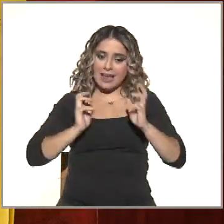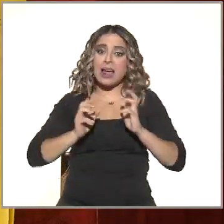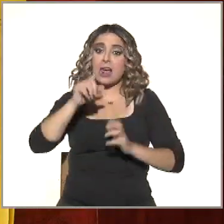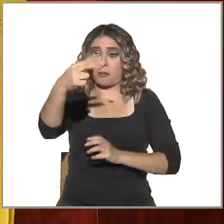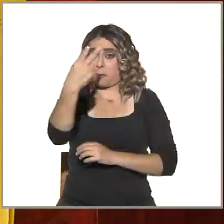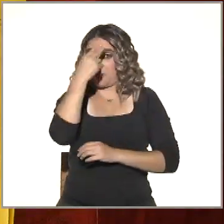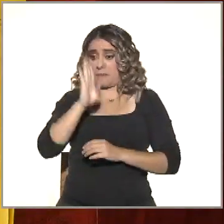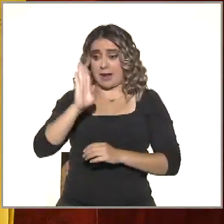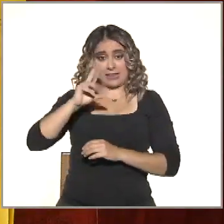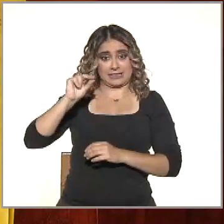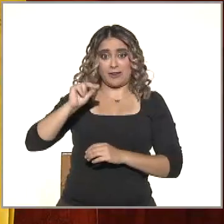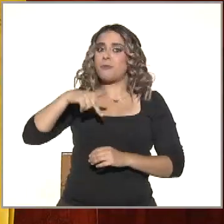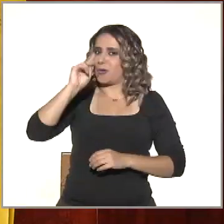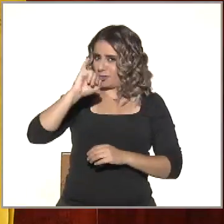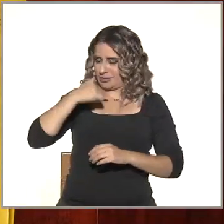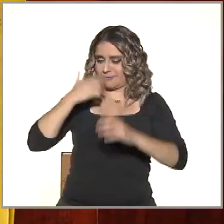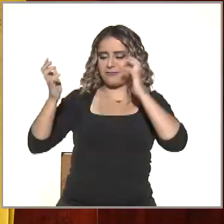parezca.